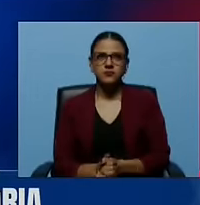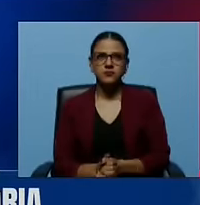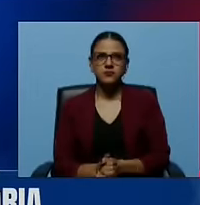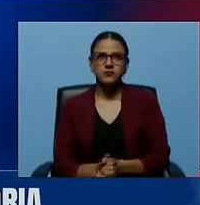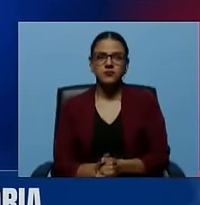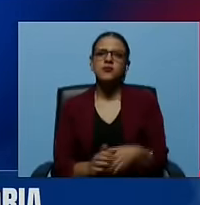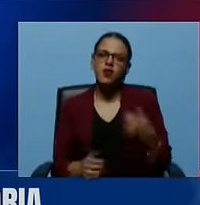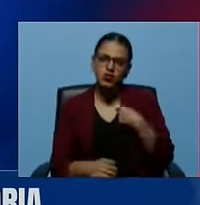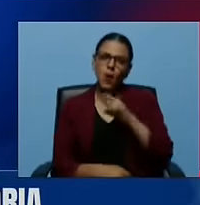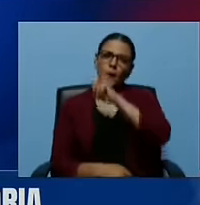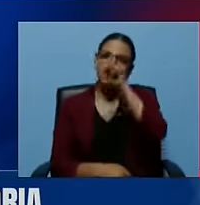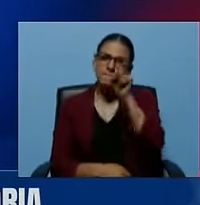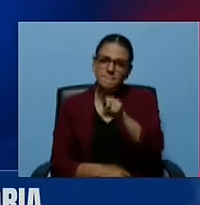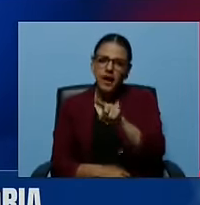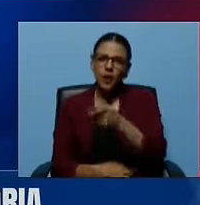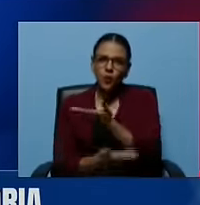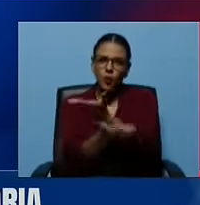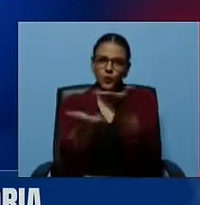Mi pregunta,